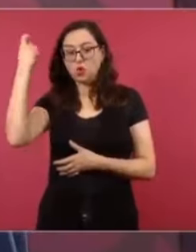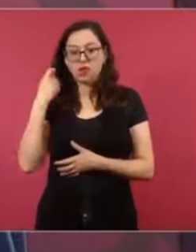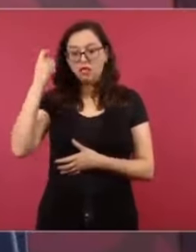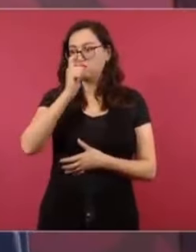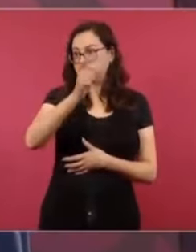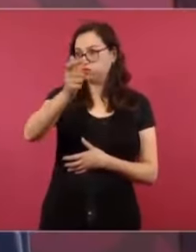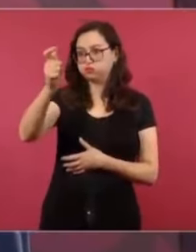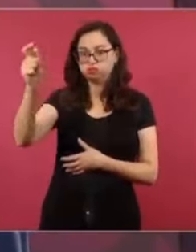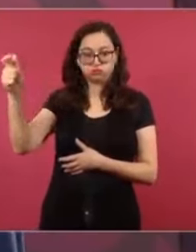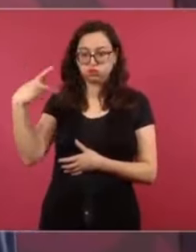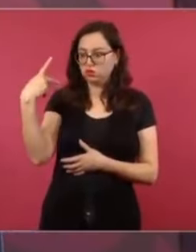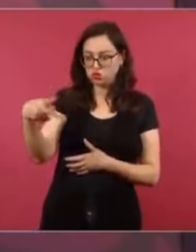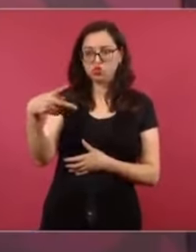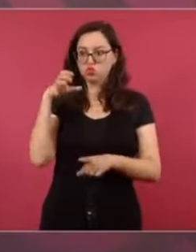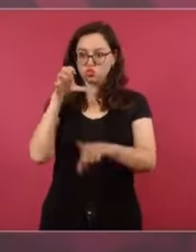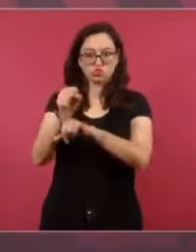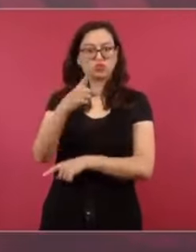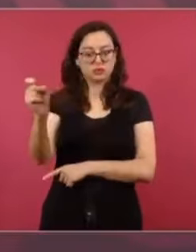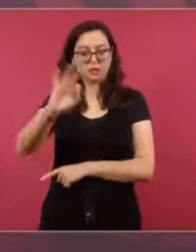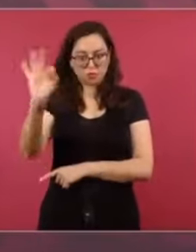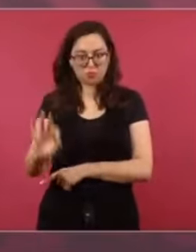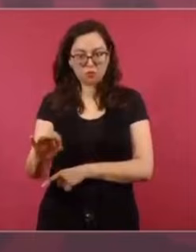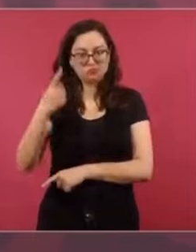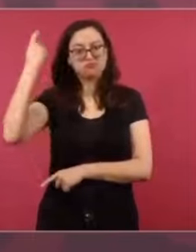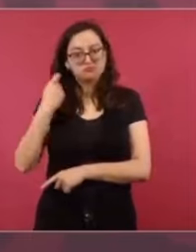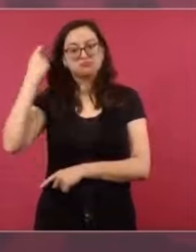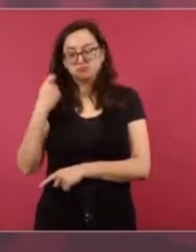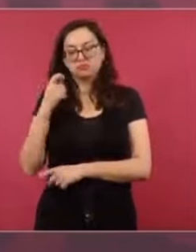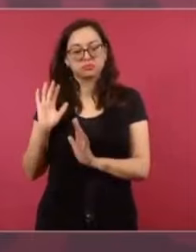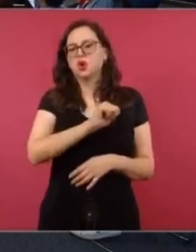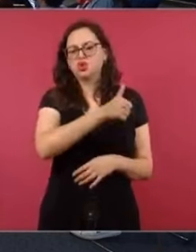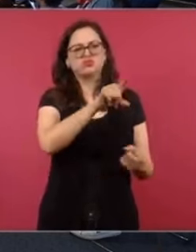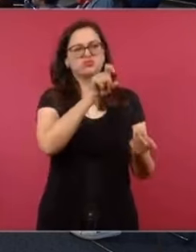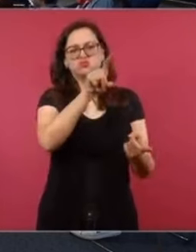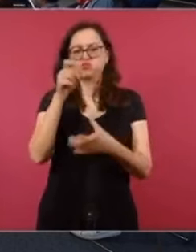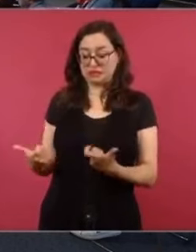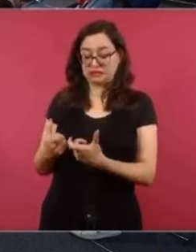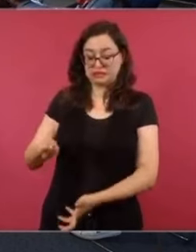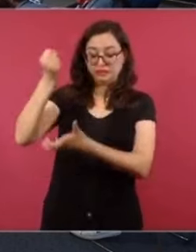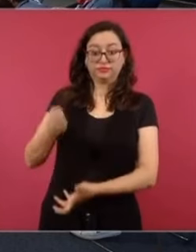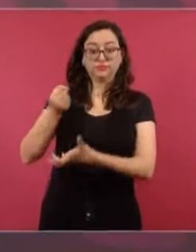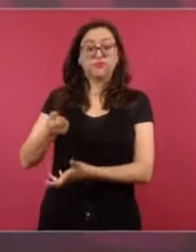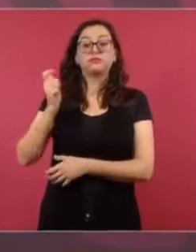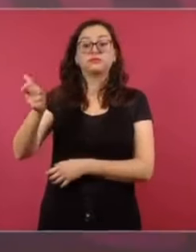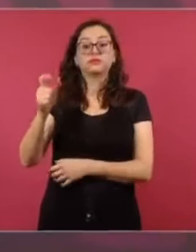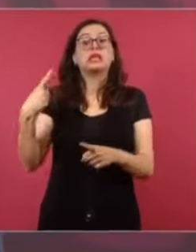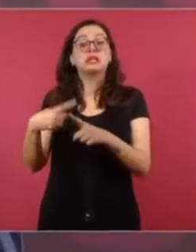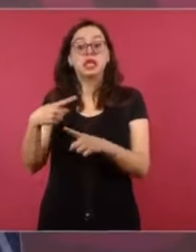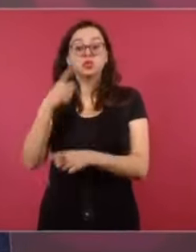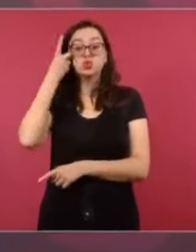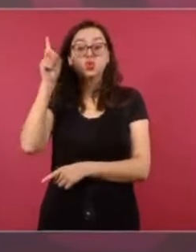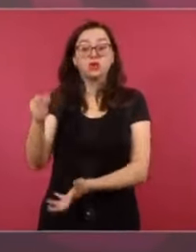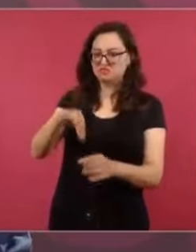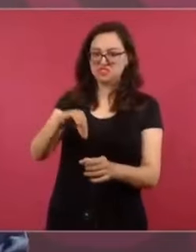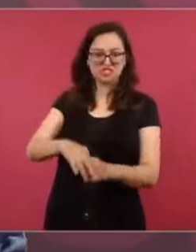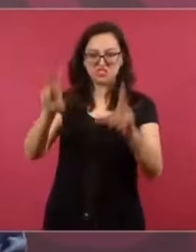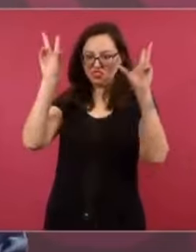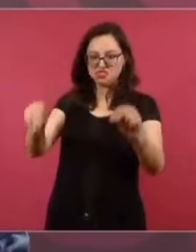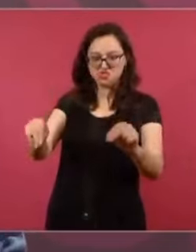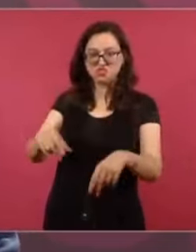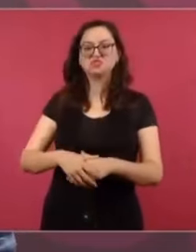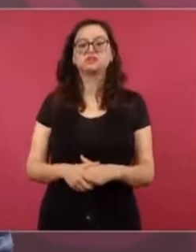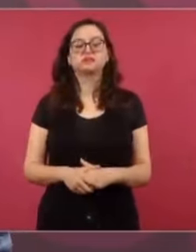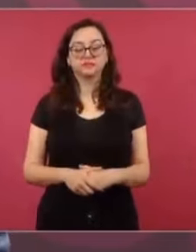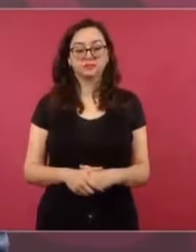reponer a los que se vayan jubilando. Y que ese fondo lo va a manejar el Banco de México.